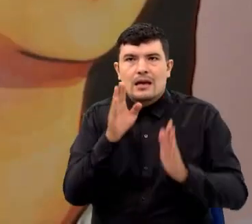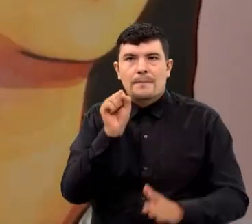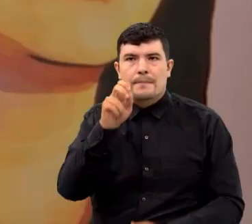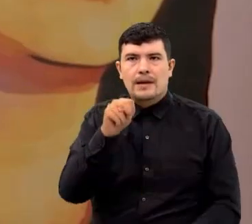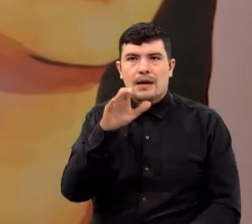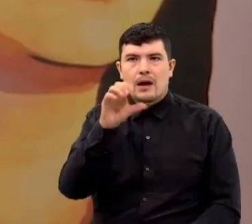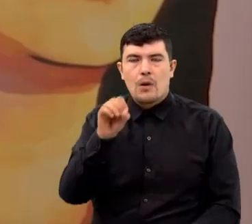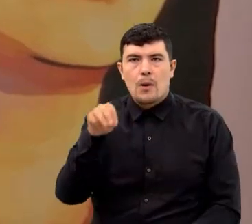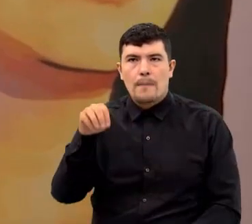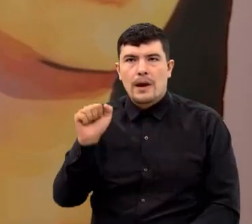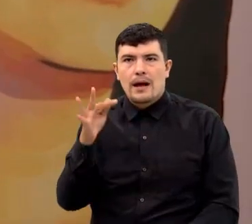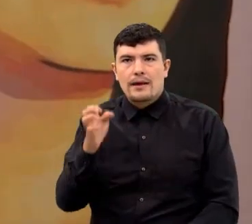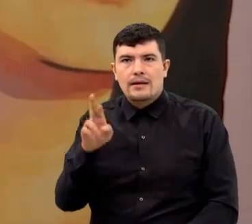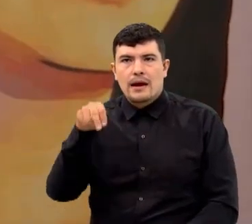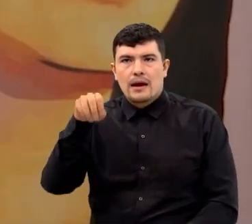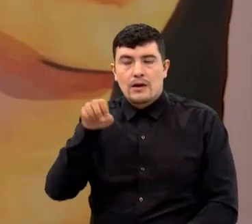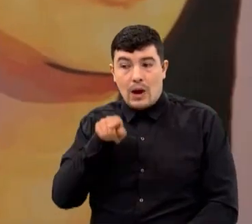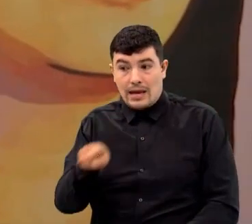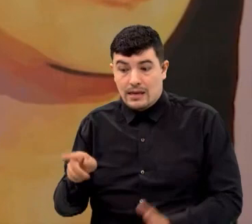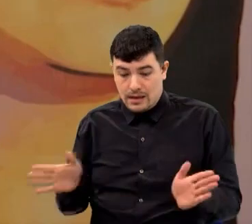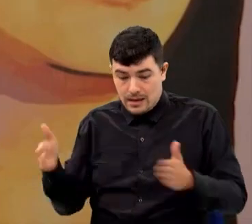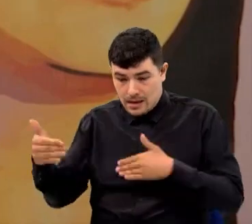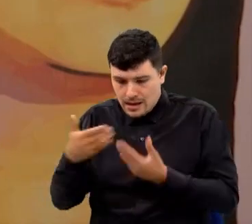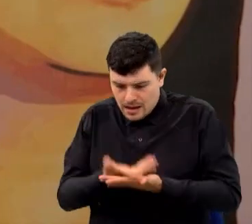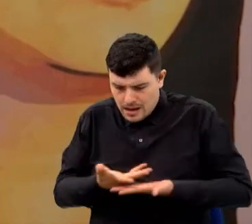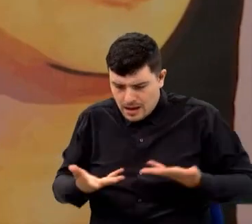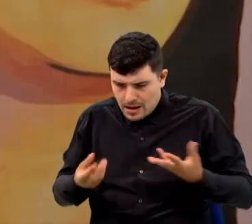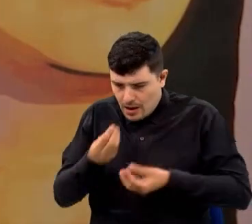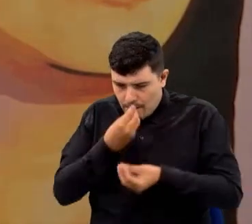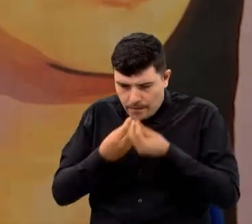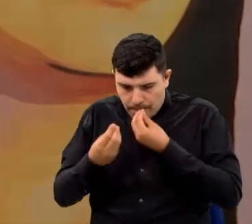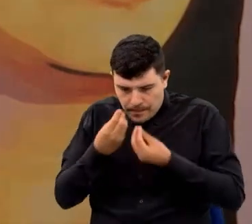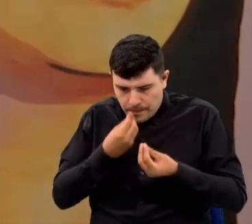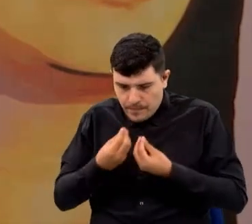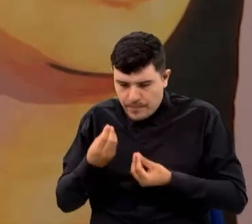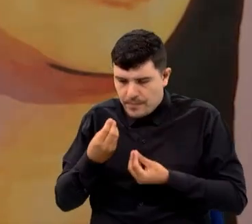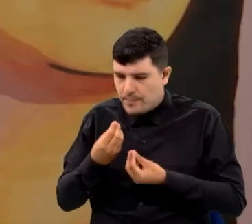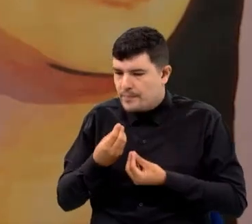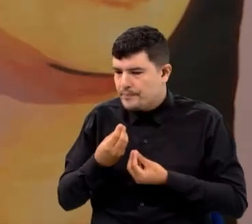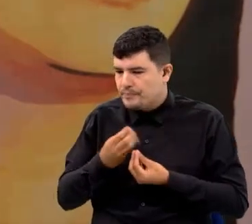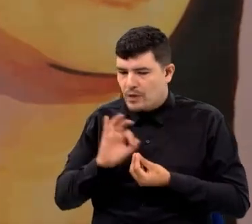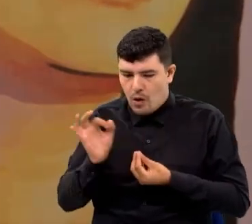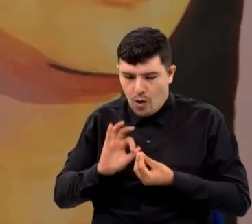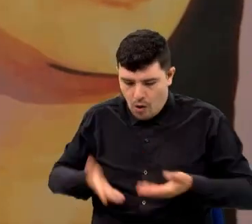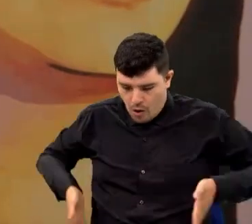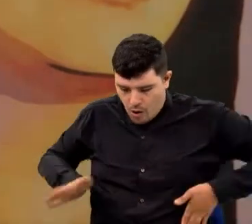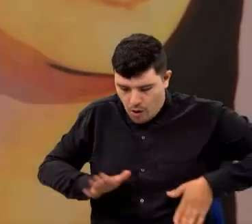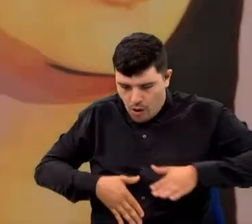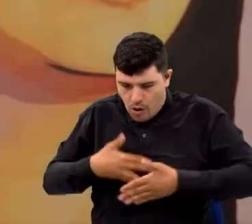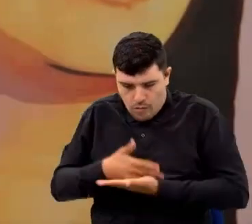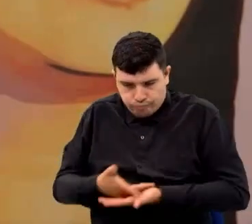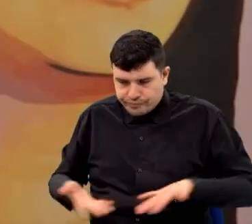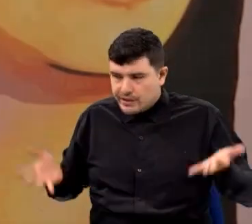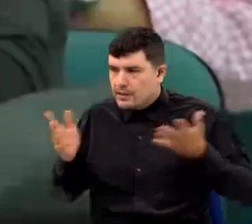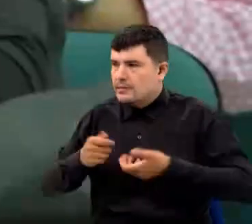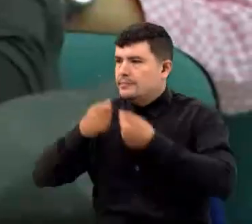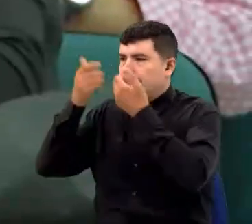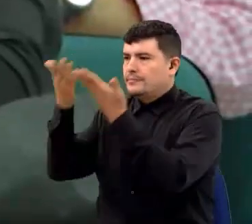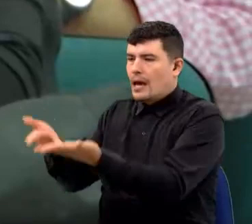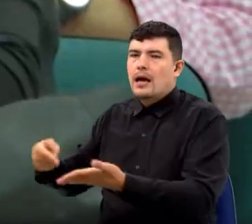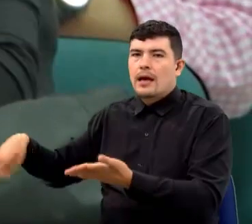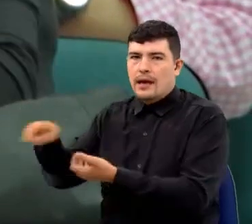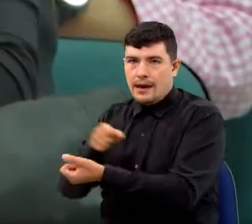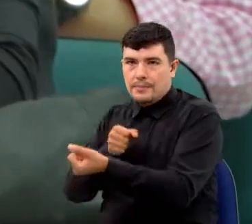Ese Banco Materno le lleva kit de elementos, de artículos de recién nacido hasta 12 meses.